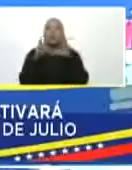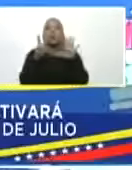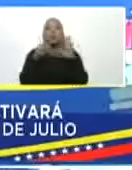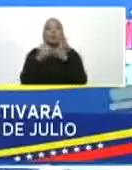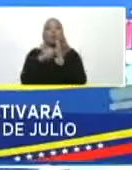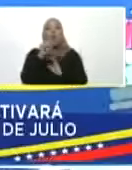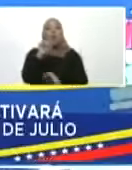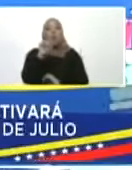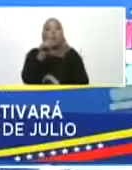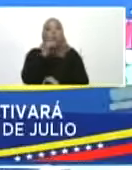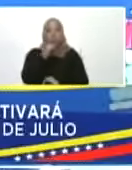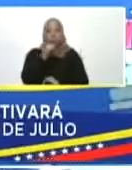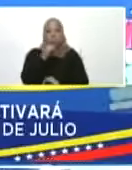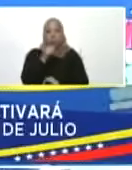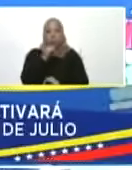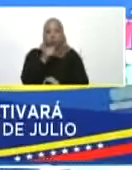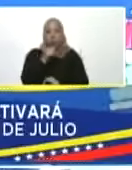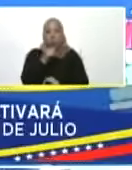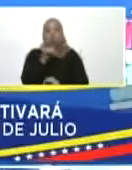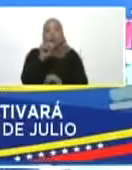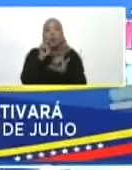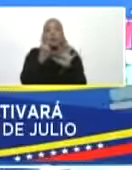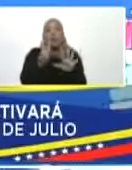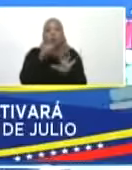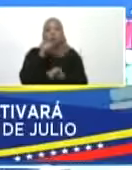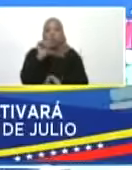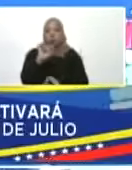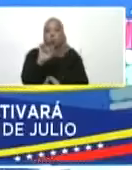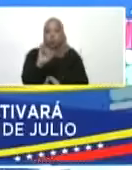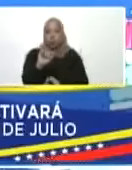Pega, ¿verdad, Jorge? Sobre todo en .net,